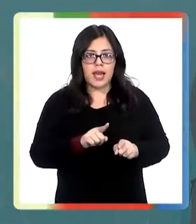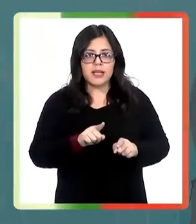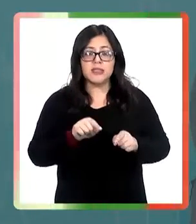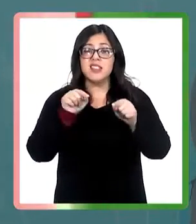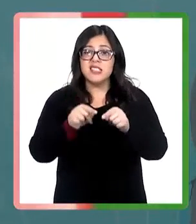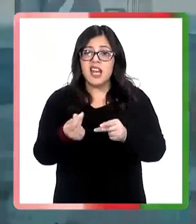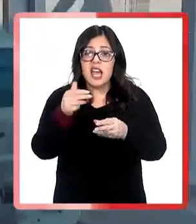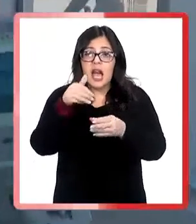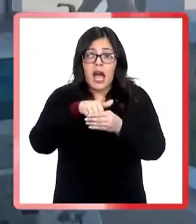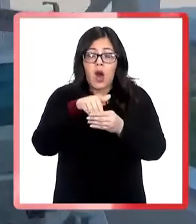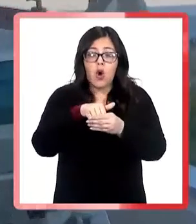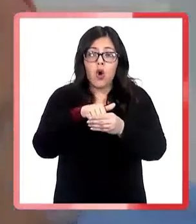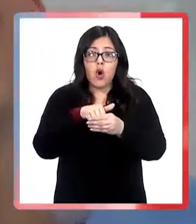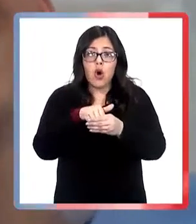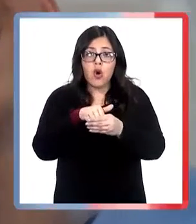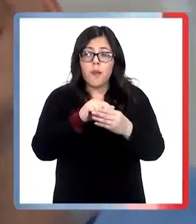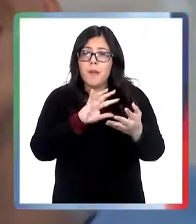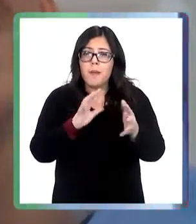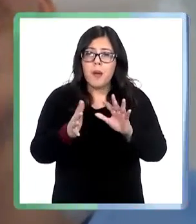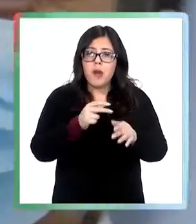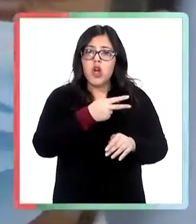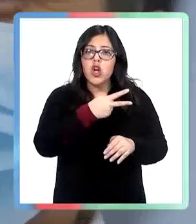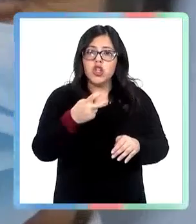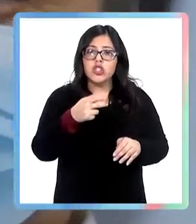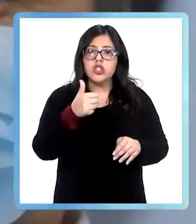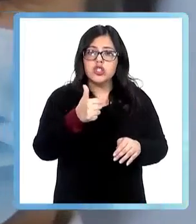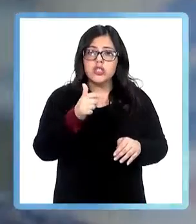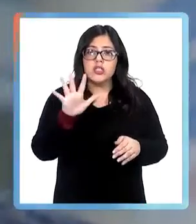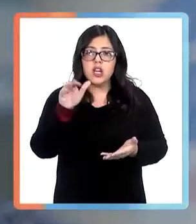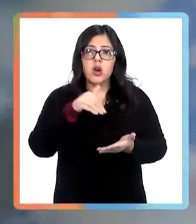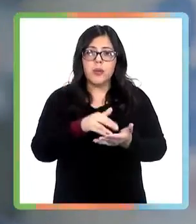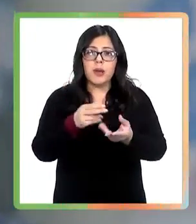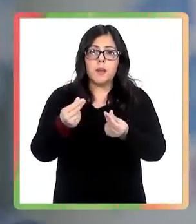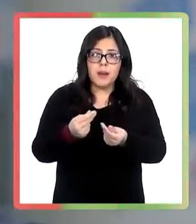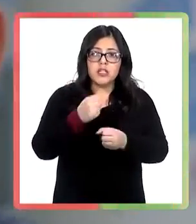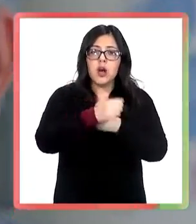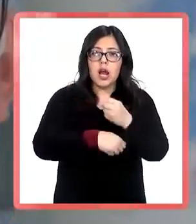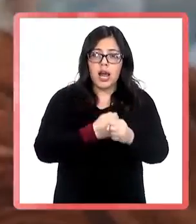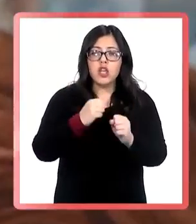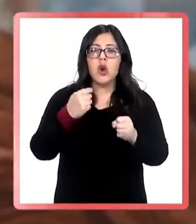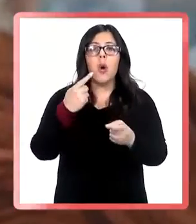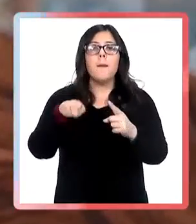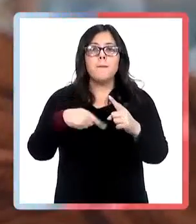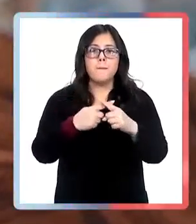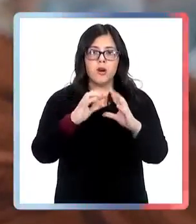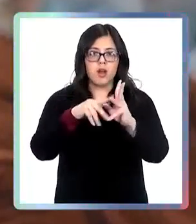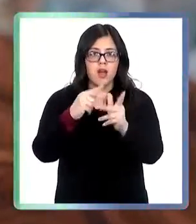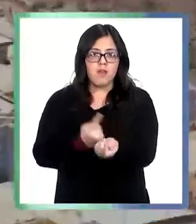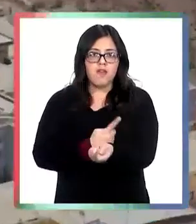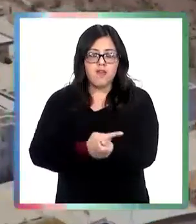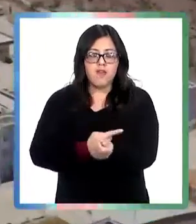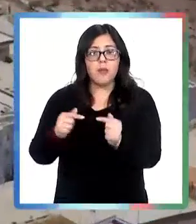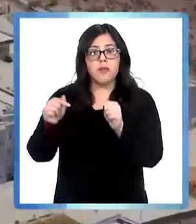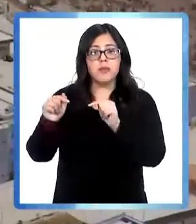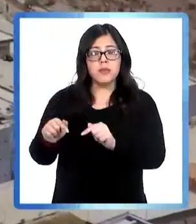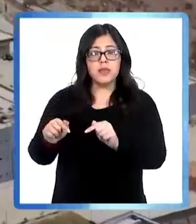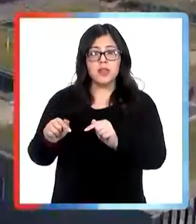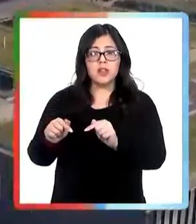son GES, con un ahorro que va a ser promedio de 265.000 pesos al año por